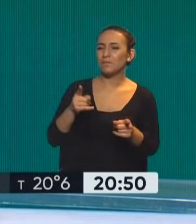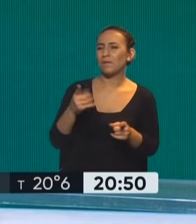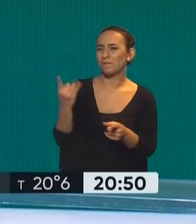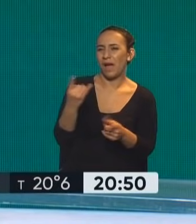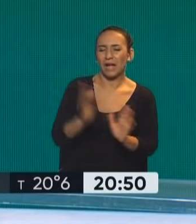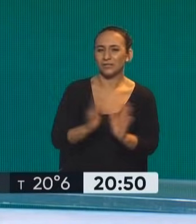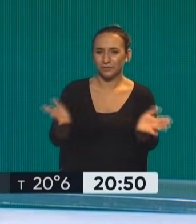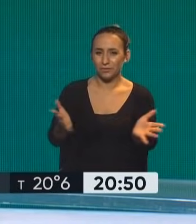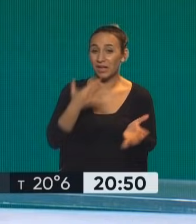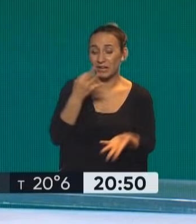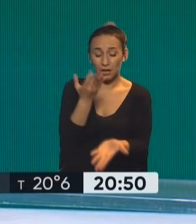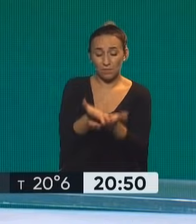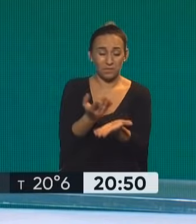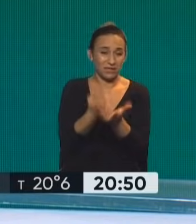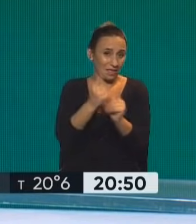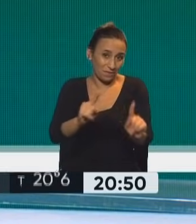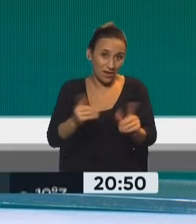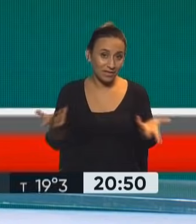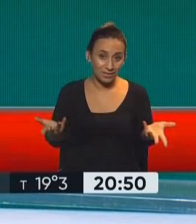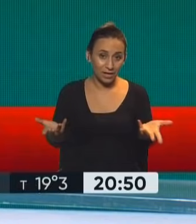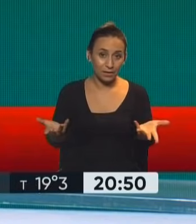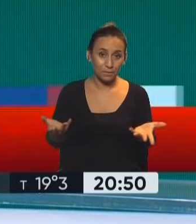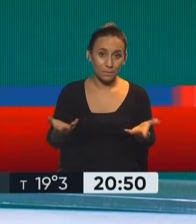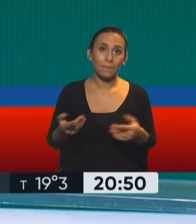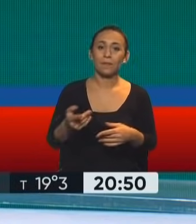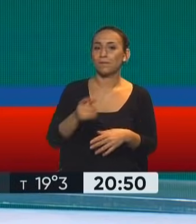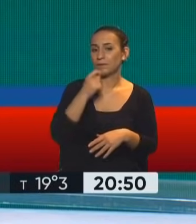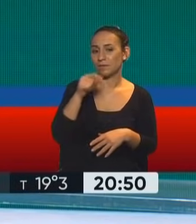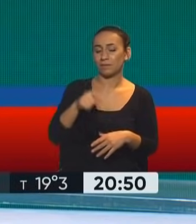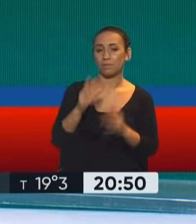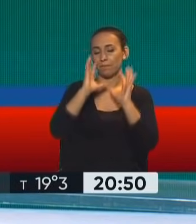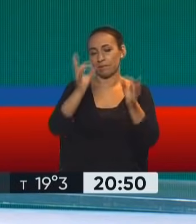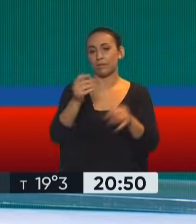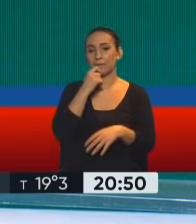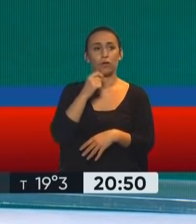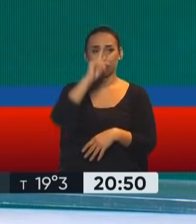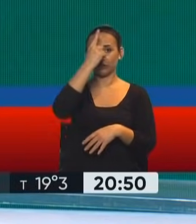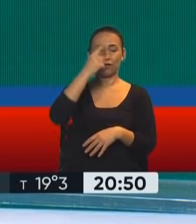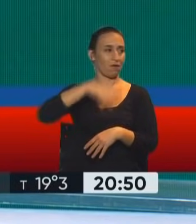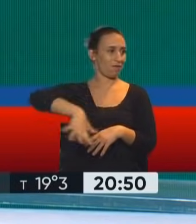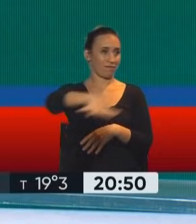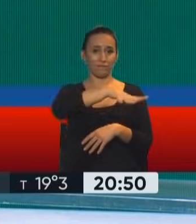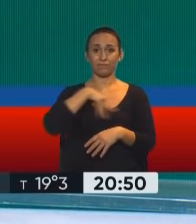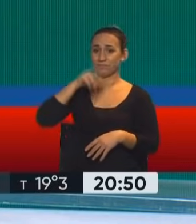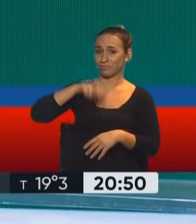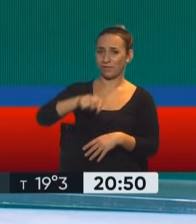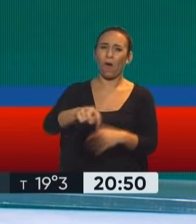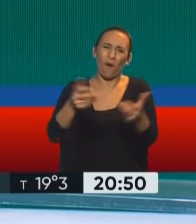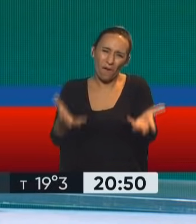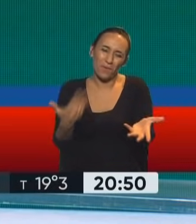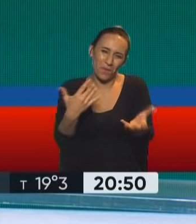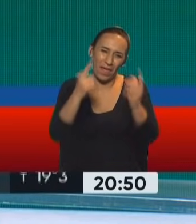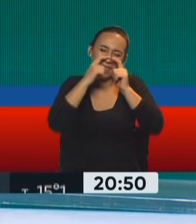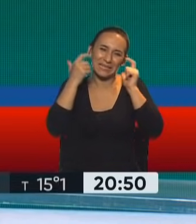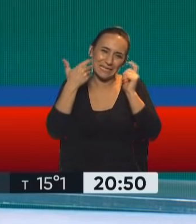está planteando es otra cosa, ¿no? Es una cosa que, aparte, está novia, ¿no? Si vas caminando solo, no hay gente alrededor. Bueno, obviamente podés sacarte